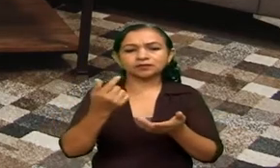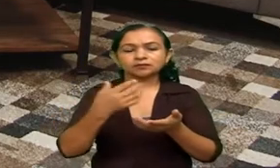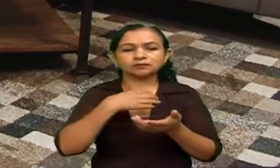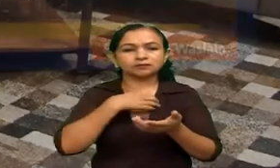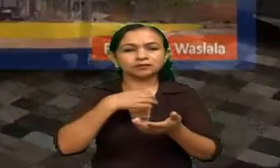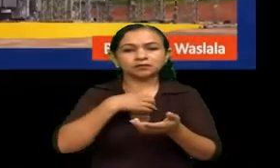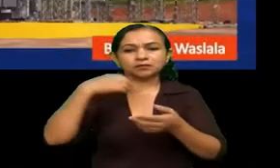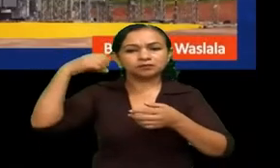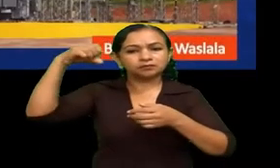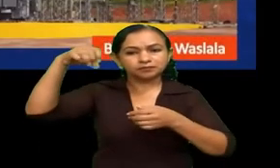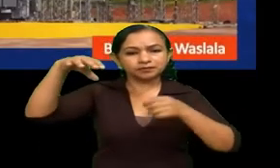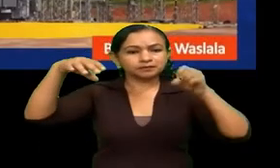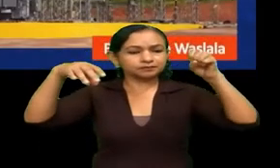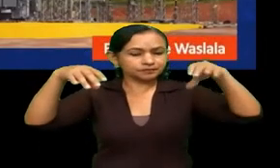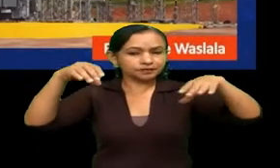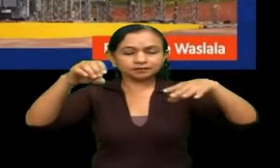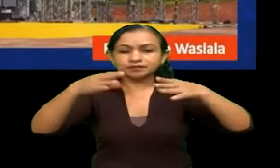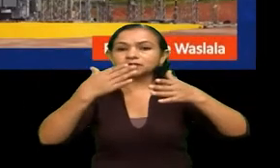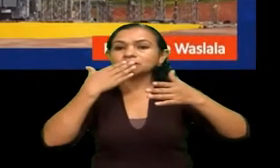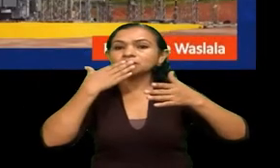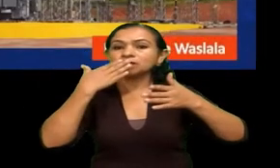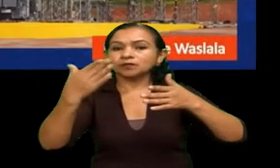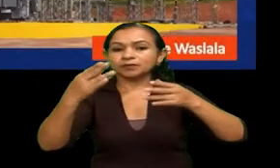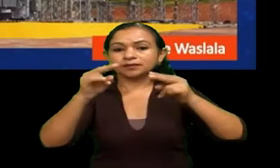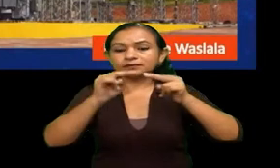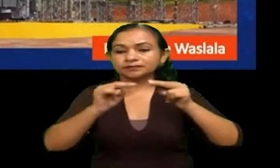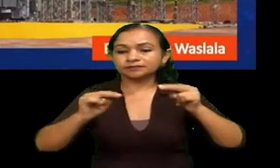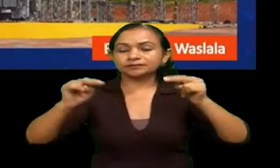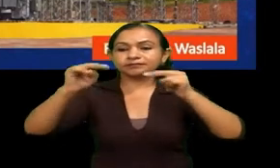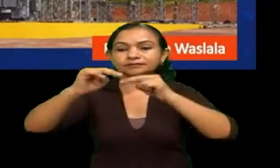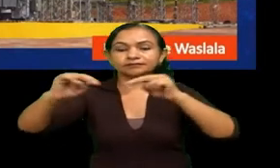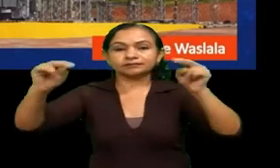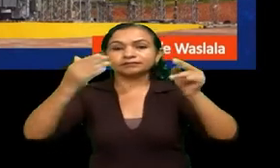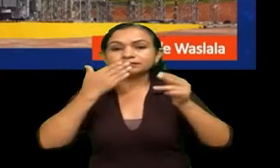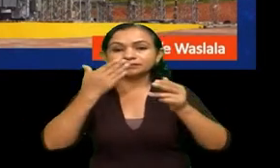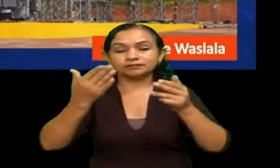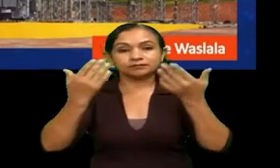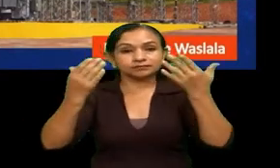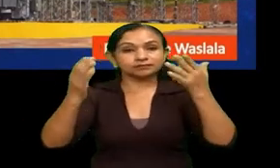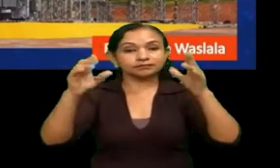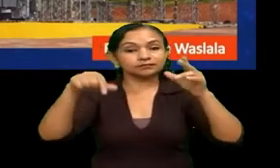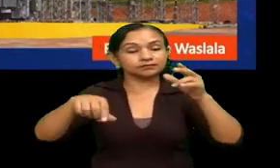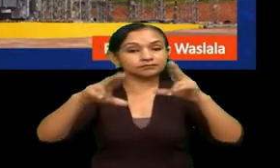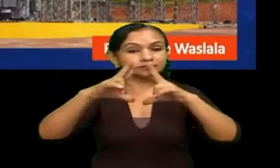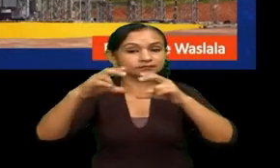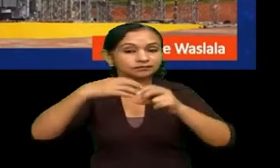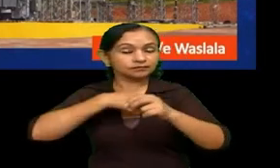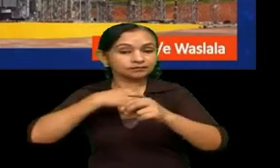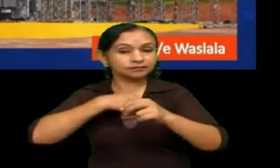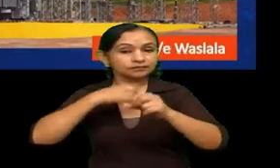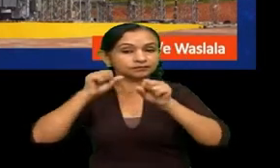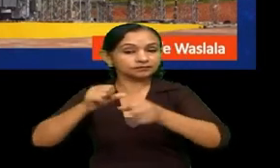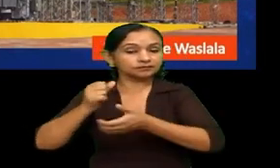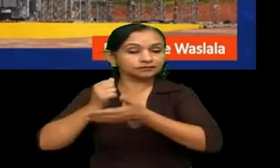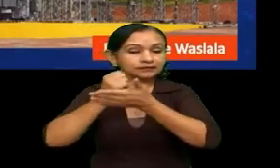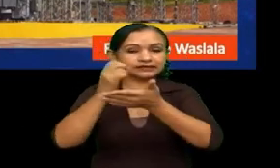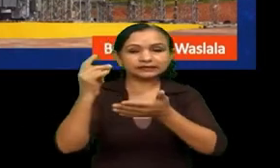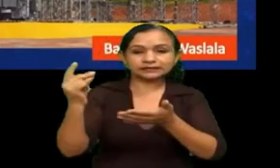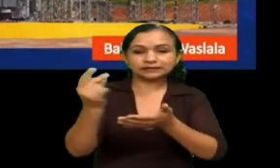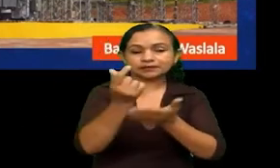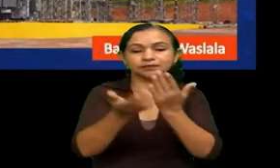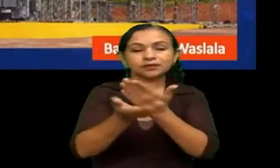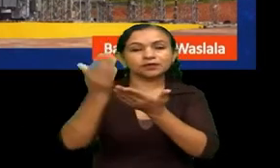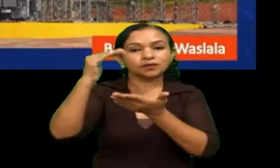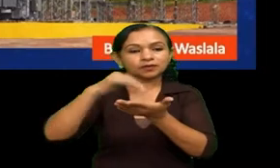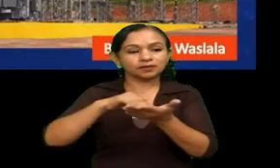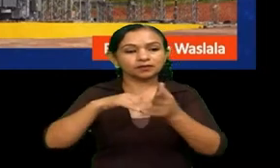porque tenés tus líneas en óptimas condiciones, tus subestaciones en óptimas condiciones, y eso te permite entregar rápidamente la energía.